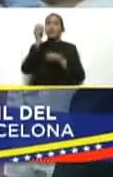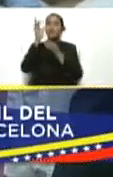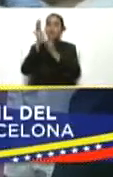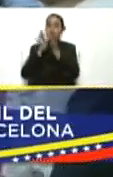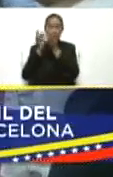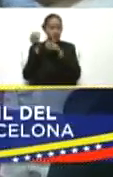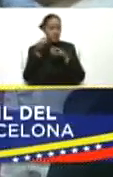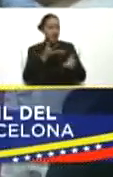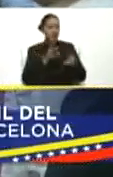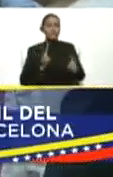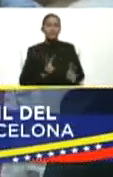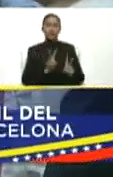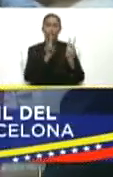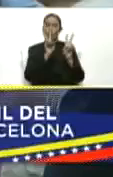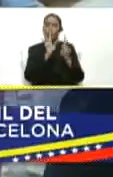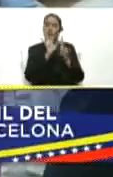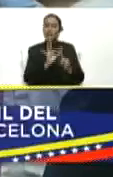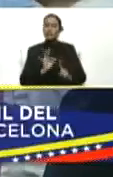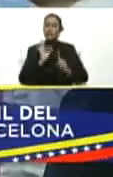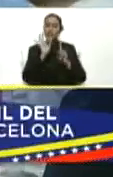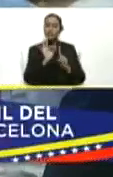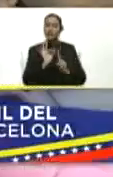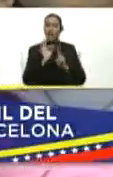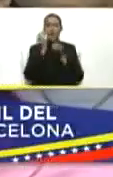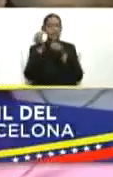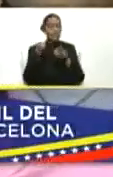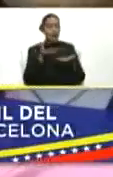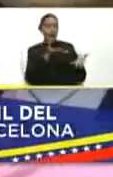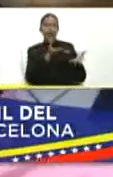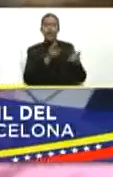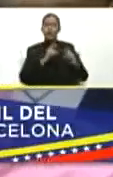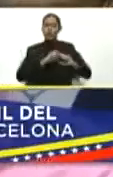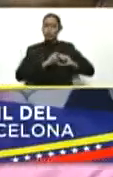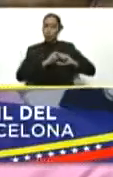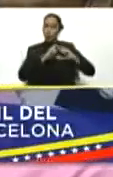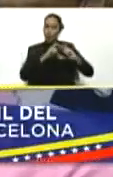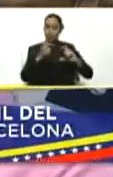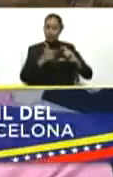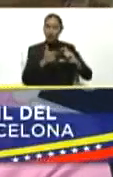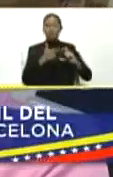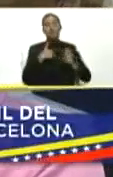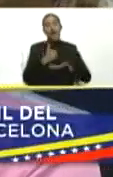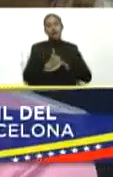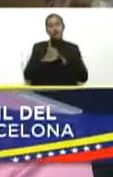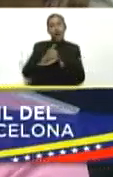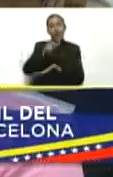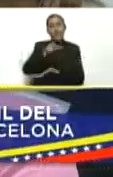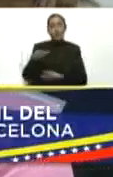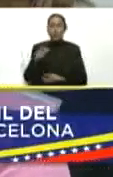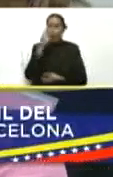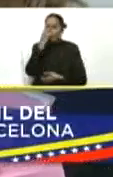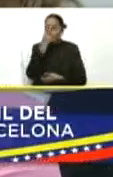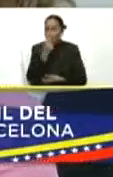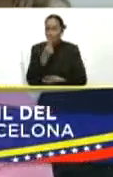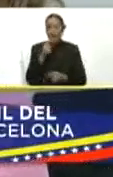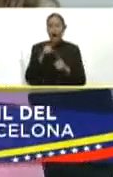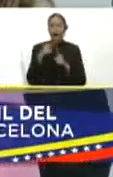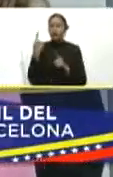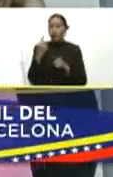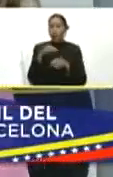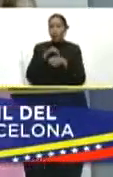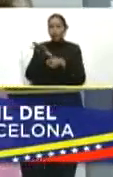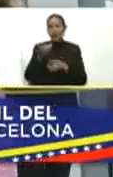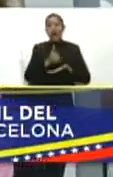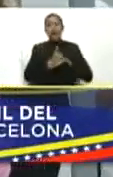de manera especial, Señor, que pones en su corazón la necesidad de ayudar al necesitado, al desamparado, porque